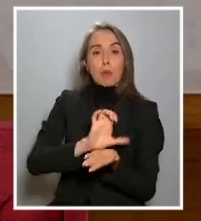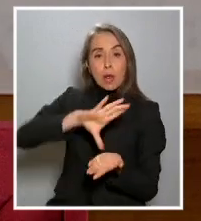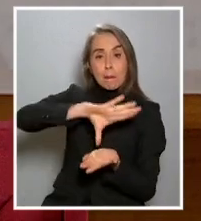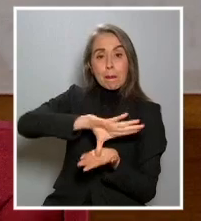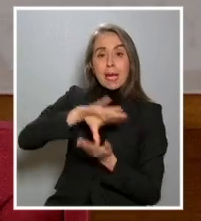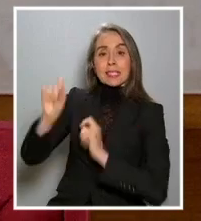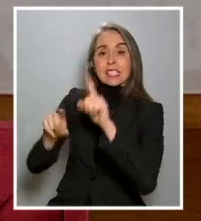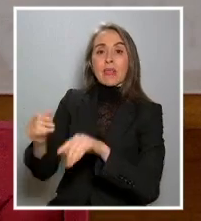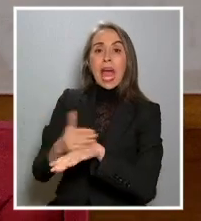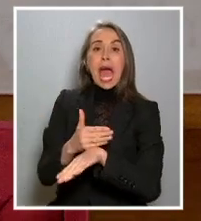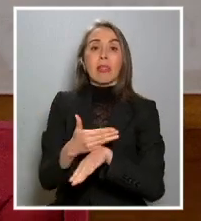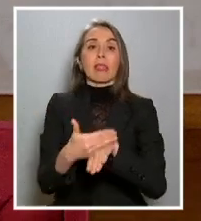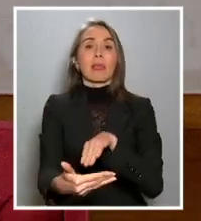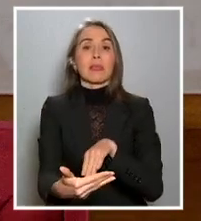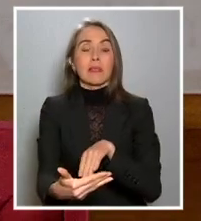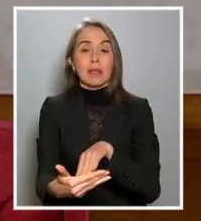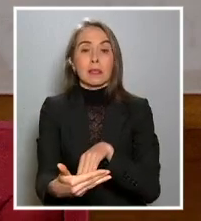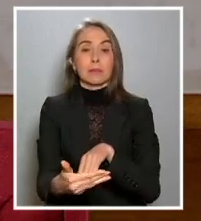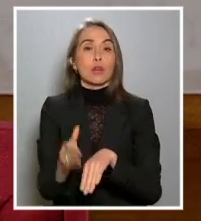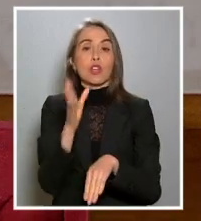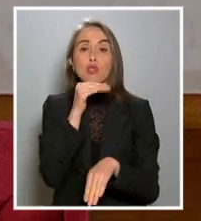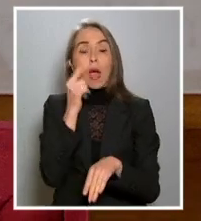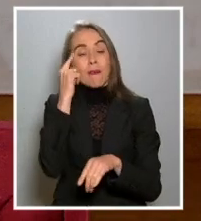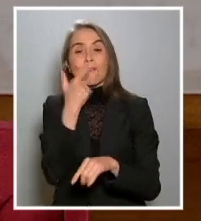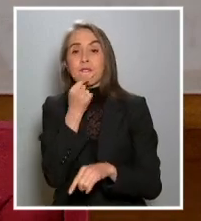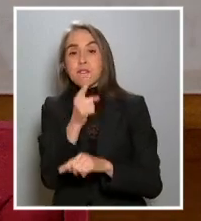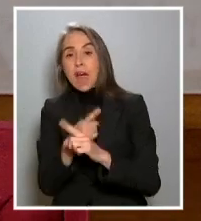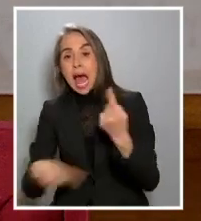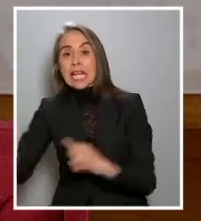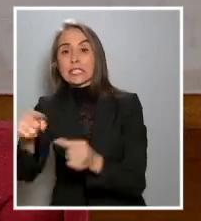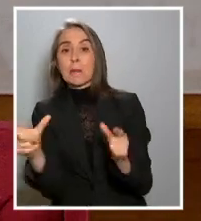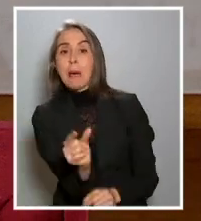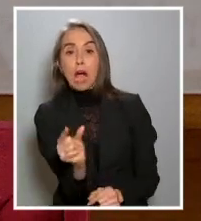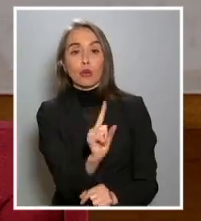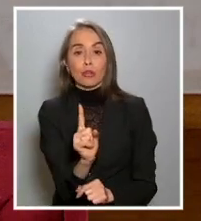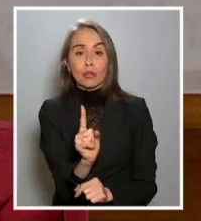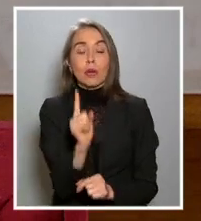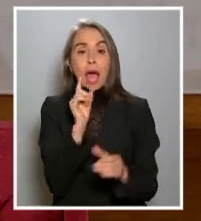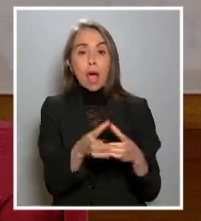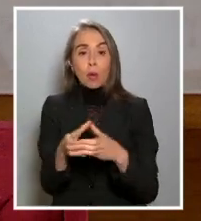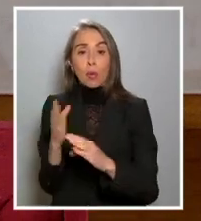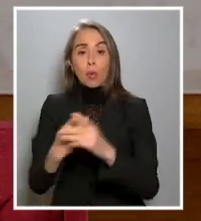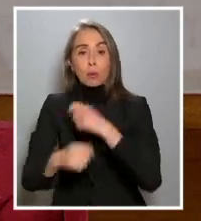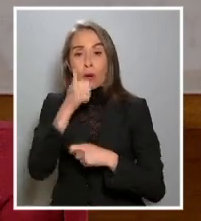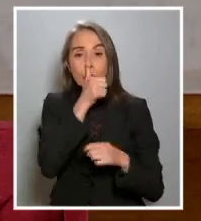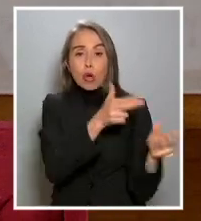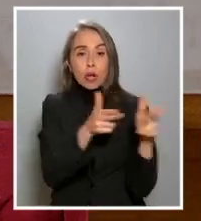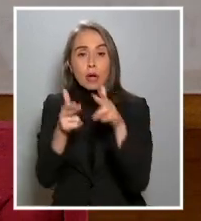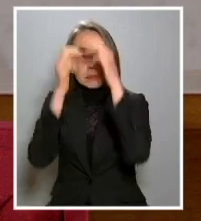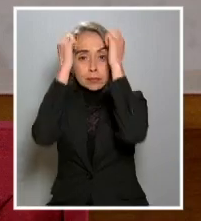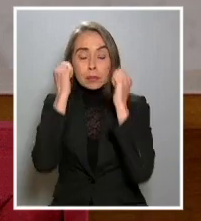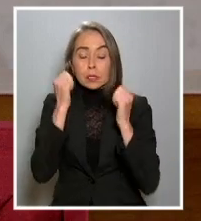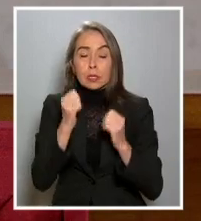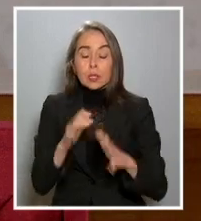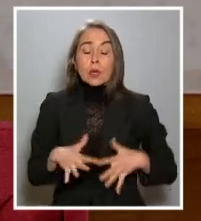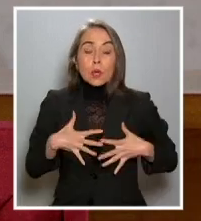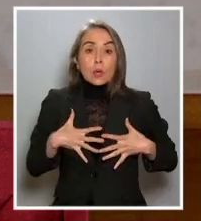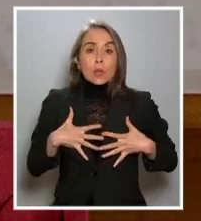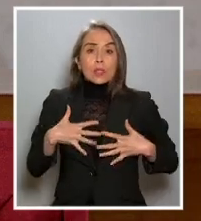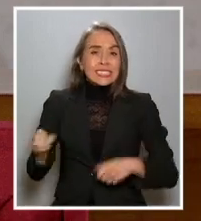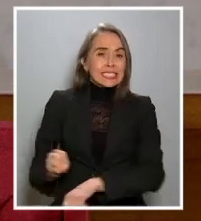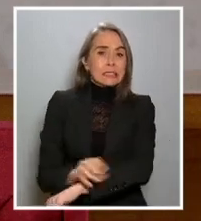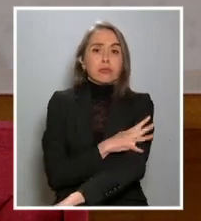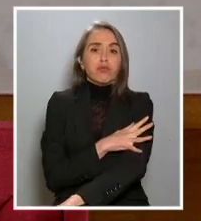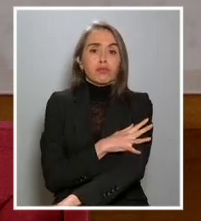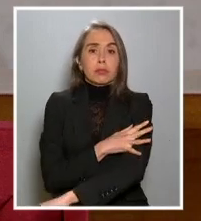tarde. Y para esto no hay atajos. La presencia del crimen organizado en nuestro país nos ha estremecido, pero no nos